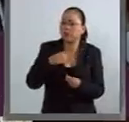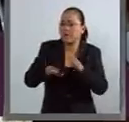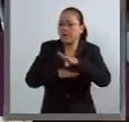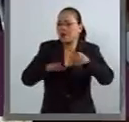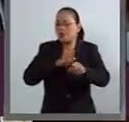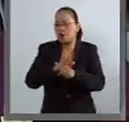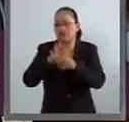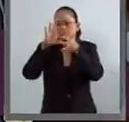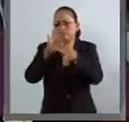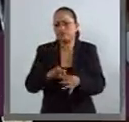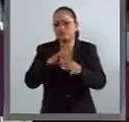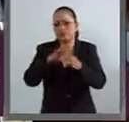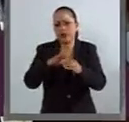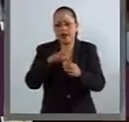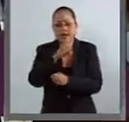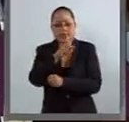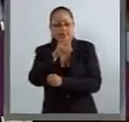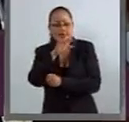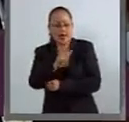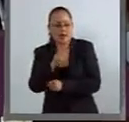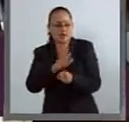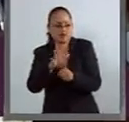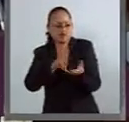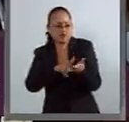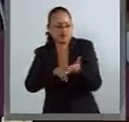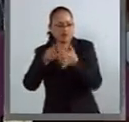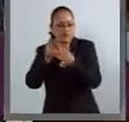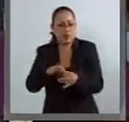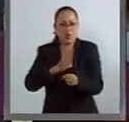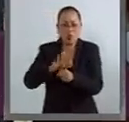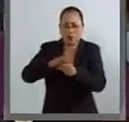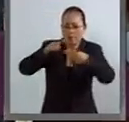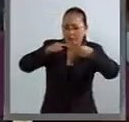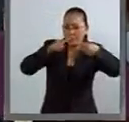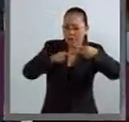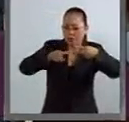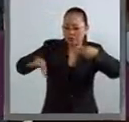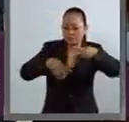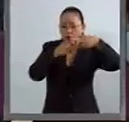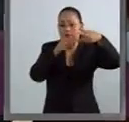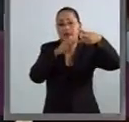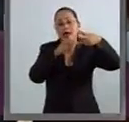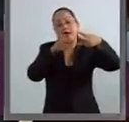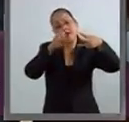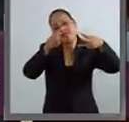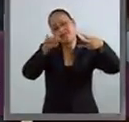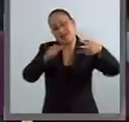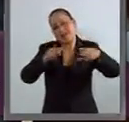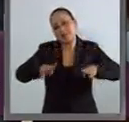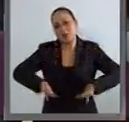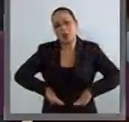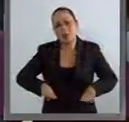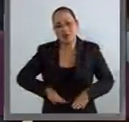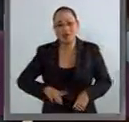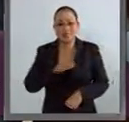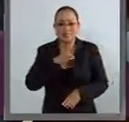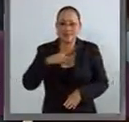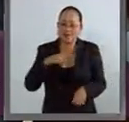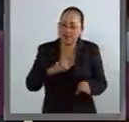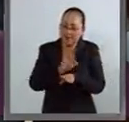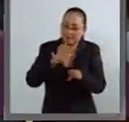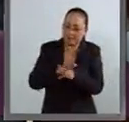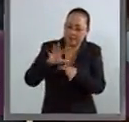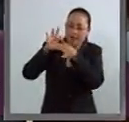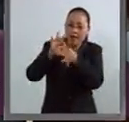en estándares de ética parlamentaria, porque de nada vale que hagamos las 2 anteriores si no cambiamos nuestro comportamiento y vamos